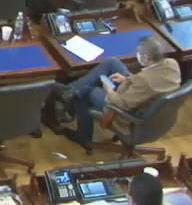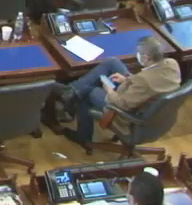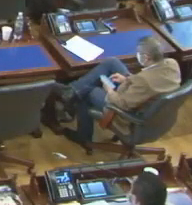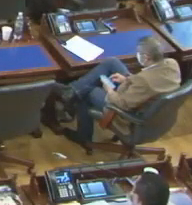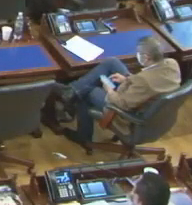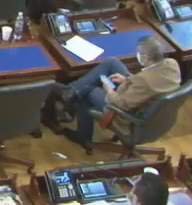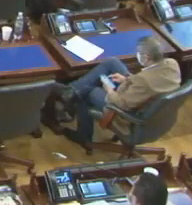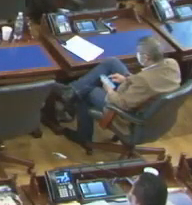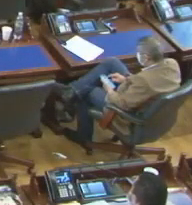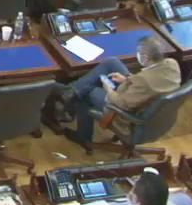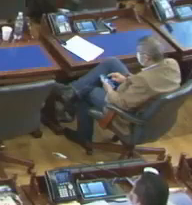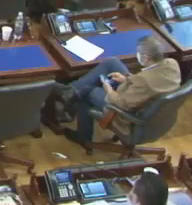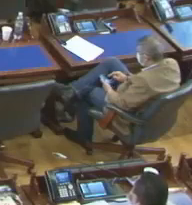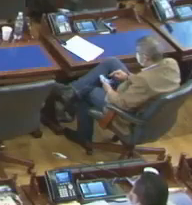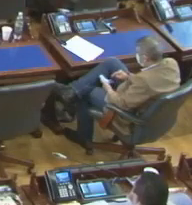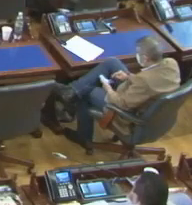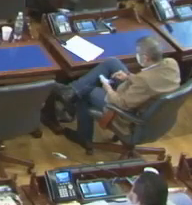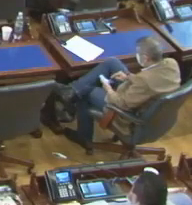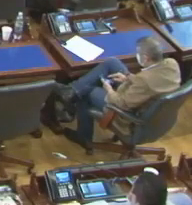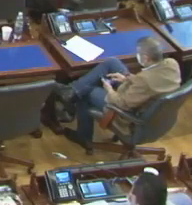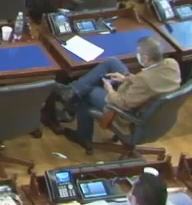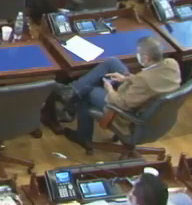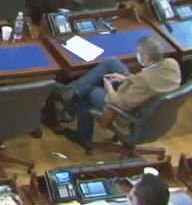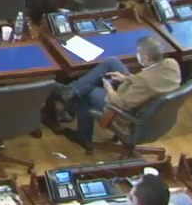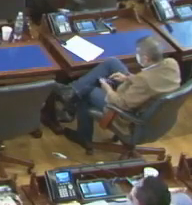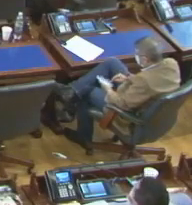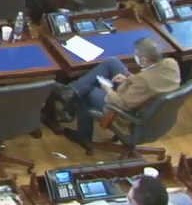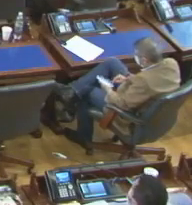Gracias, presidente. Buenas tardes a todos.